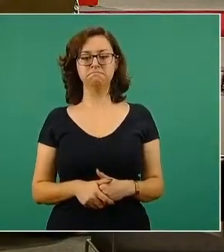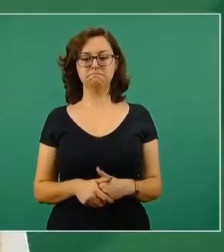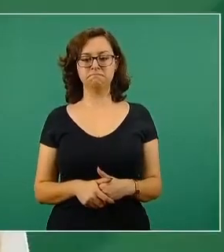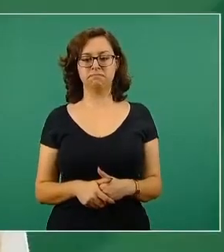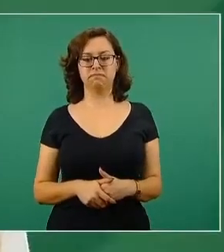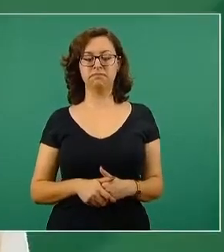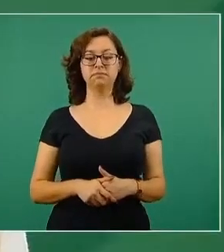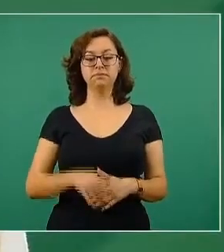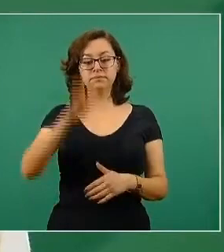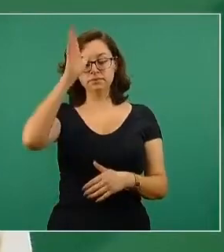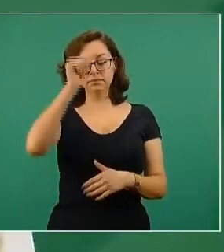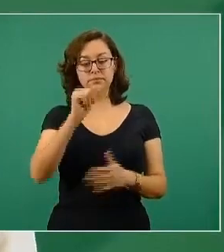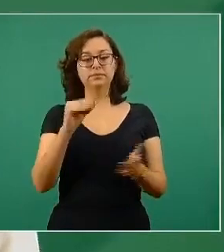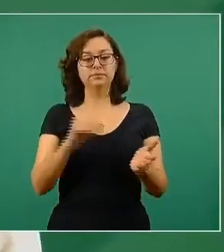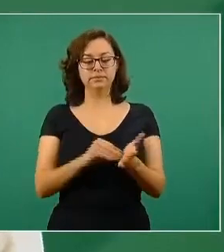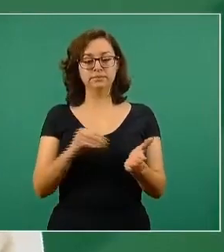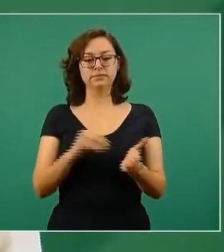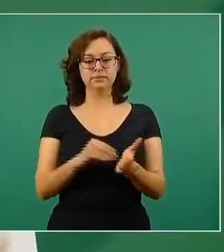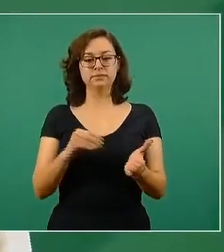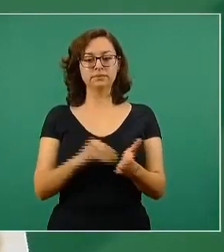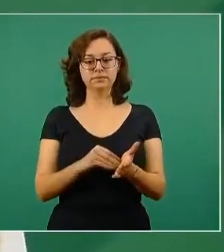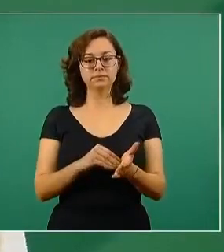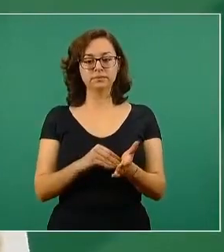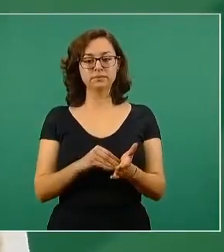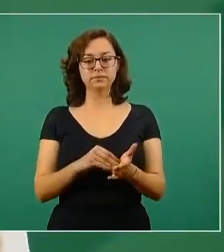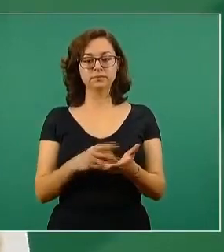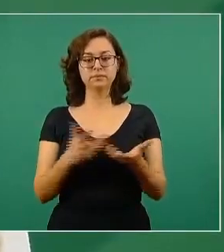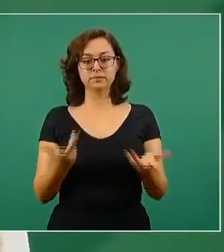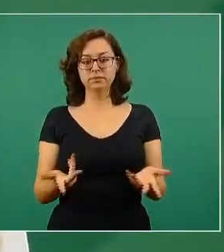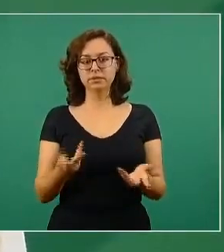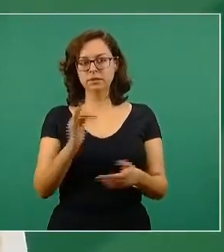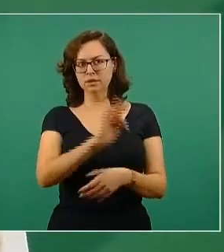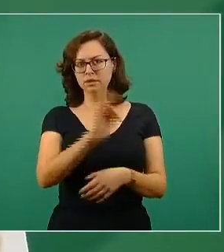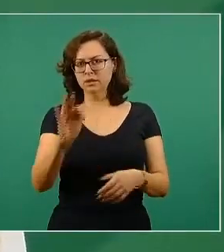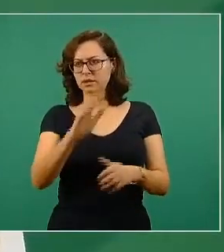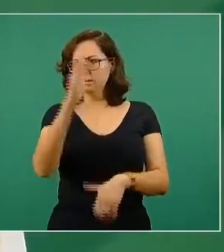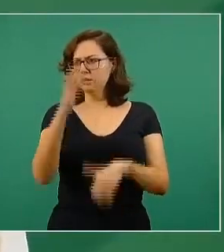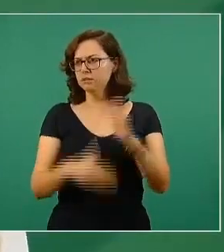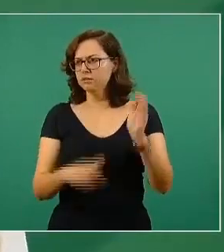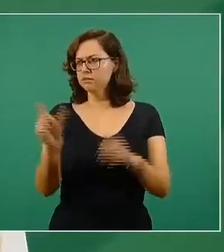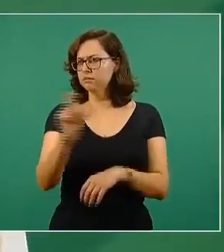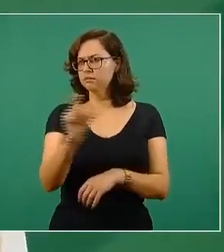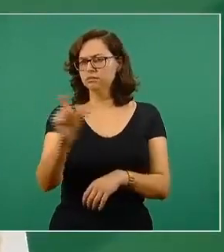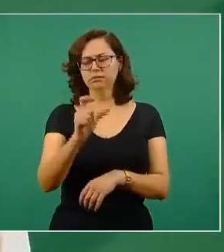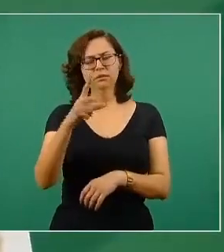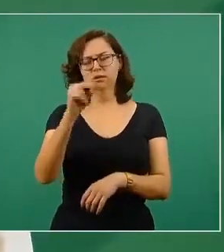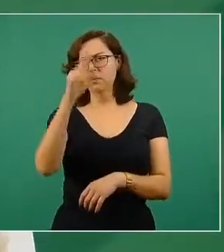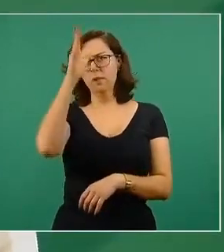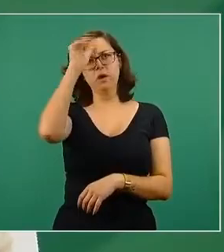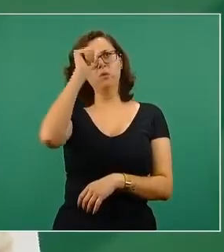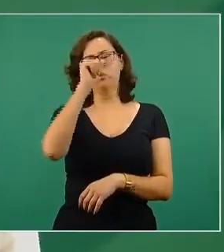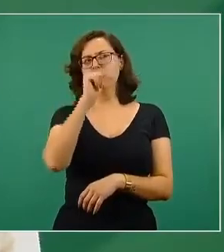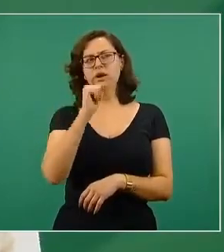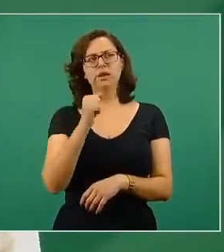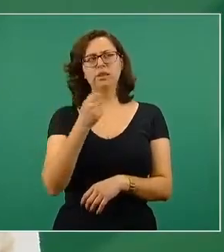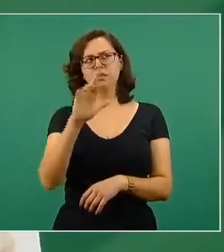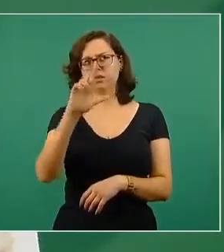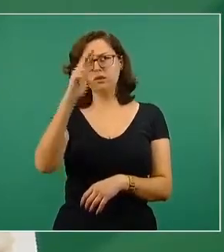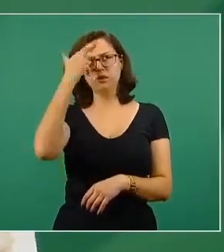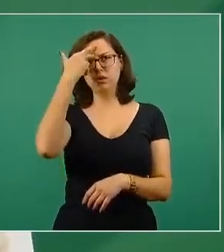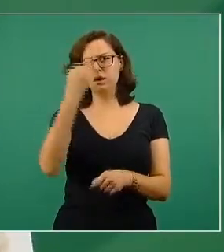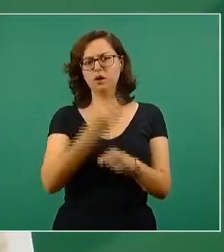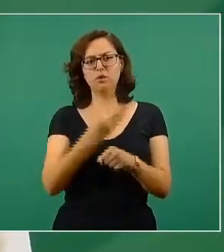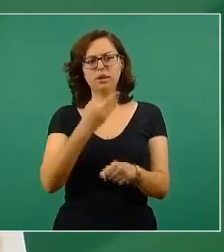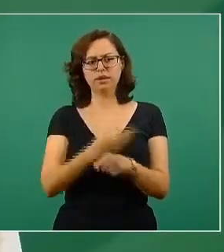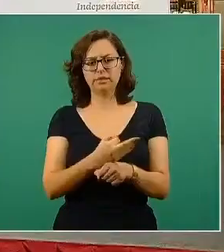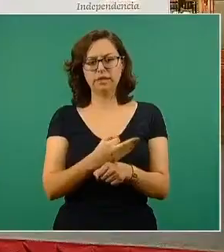en este momento cuándo está calendarizado para terminar, y respecto a la